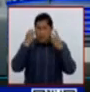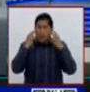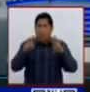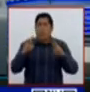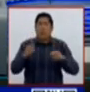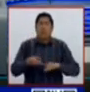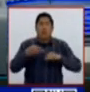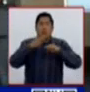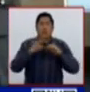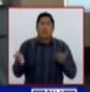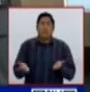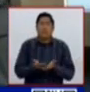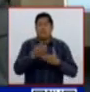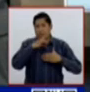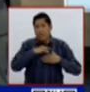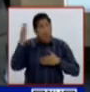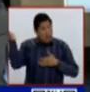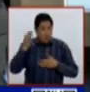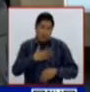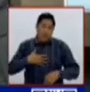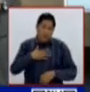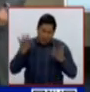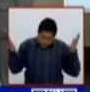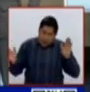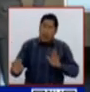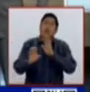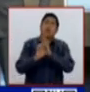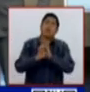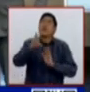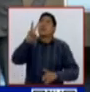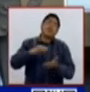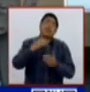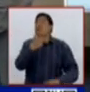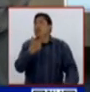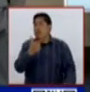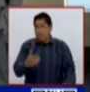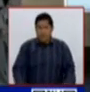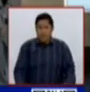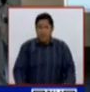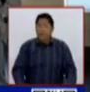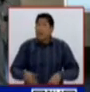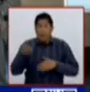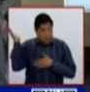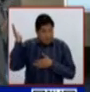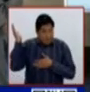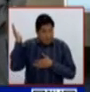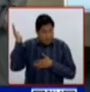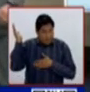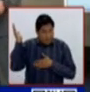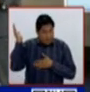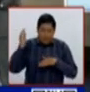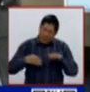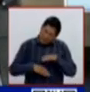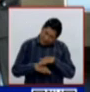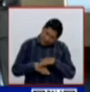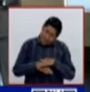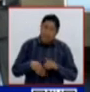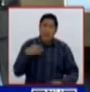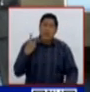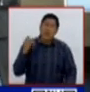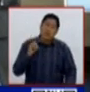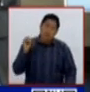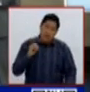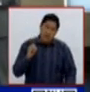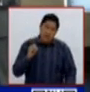a incremento salarial, te presento estos siguientes cuadros. Por ejemplo, el 2021, el incremento al salario mínimo fue del